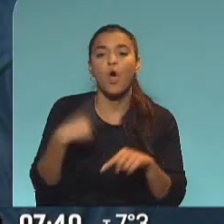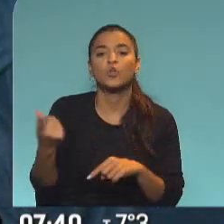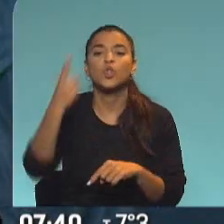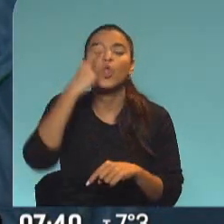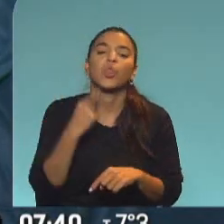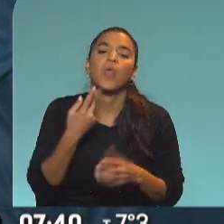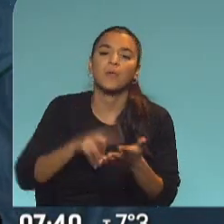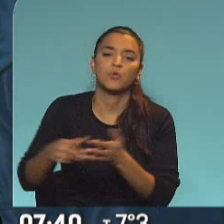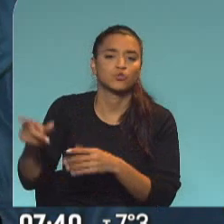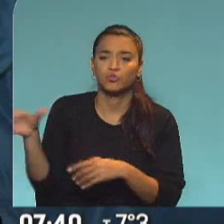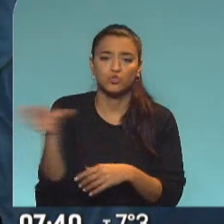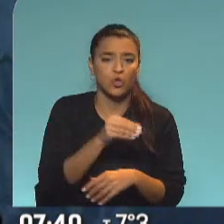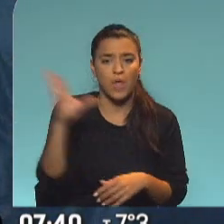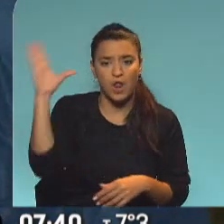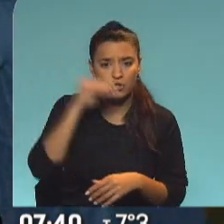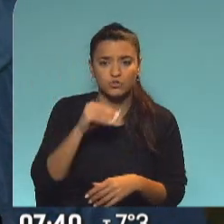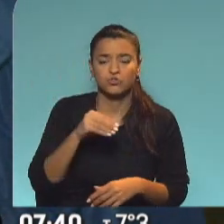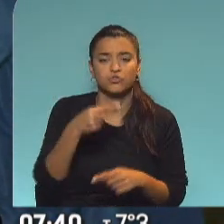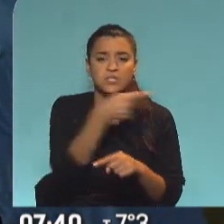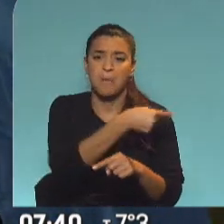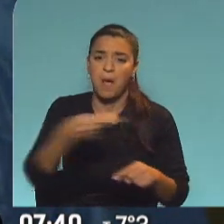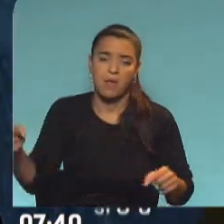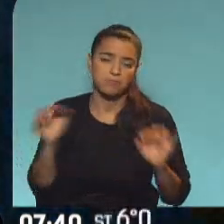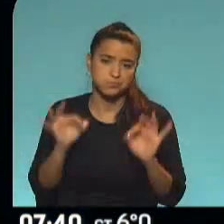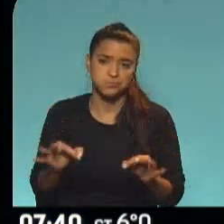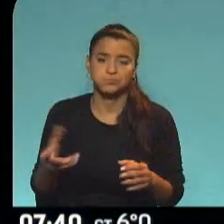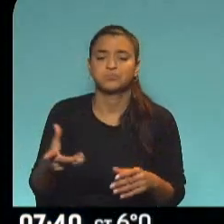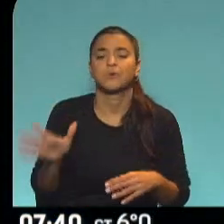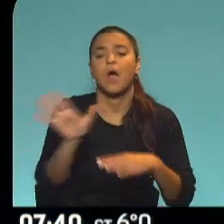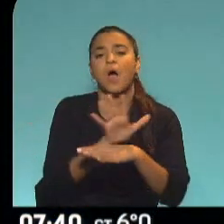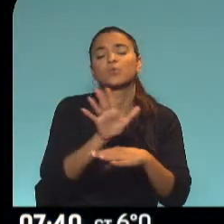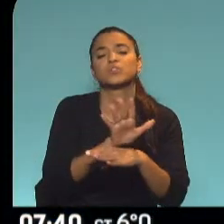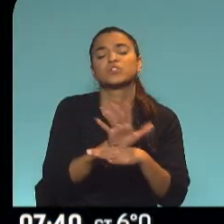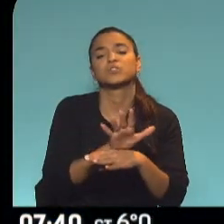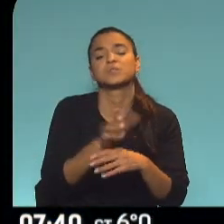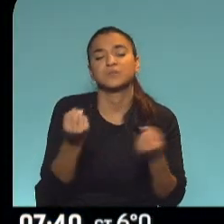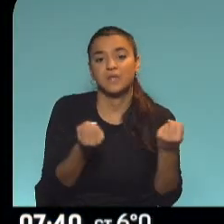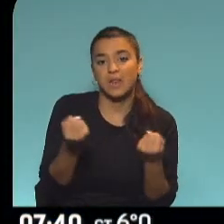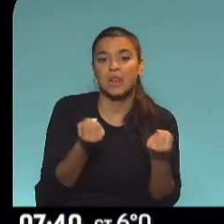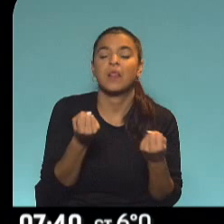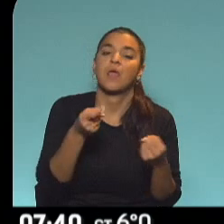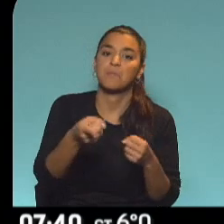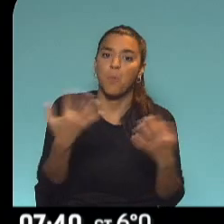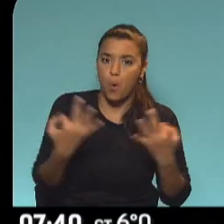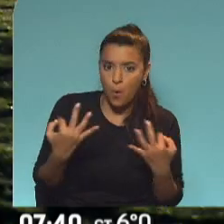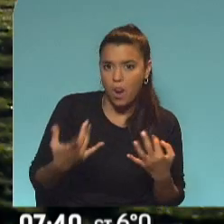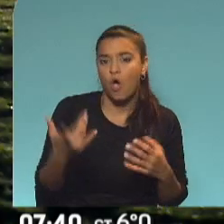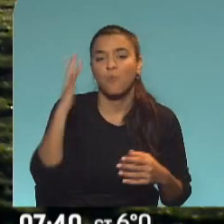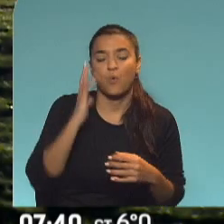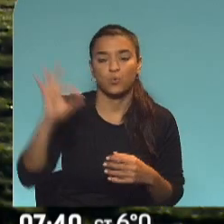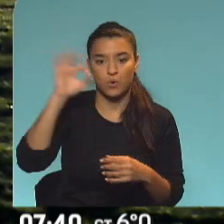repetir? Todas las noches, todo el resto de la semana, así que autocinealrío.com.ar es una buena oportunidad para las familias.